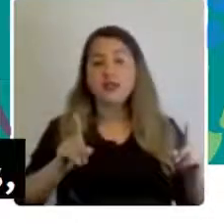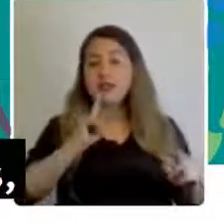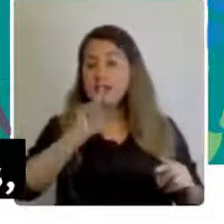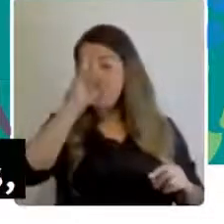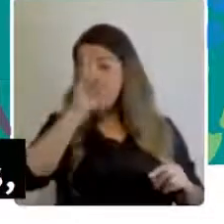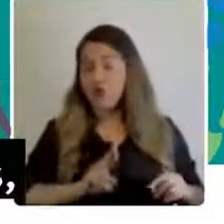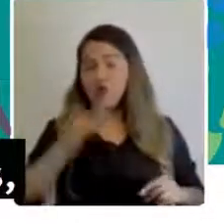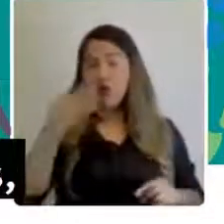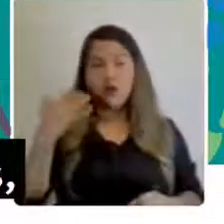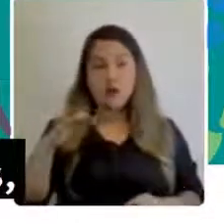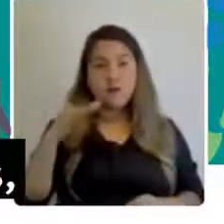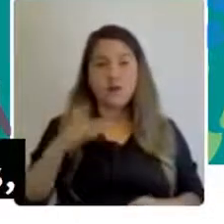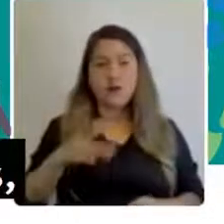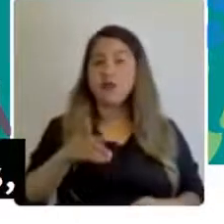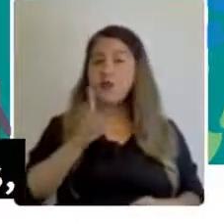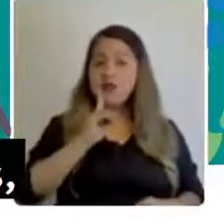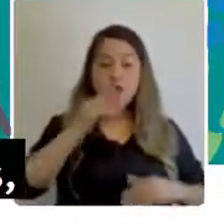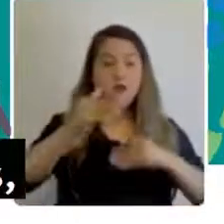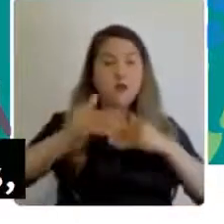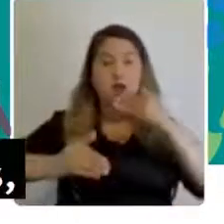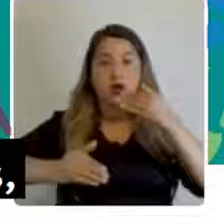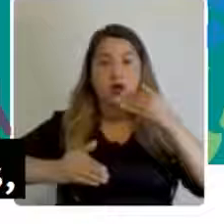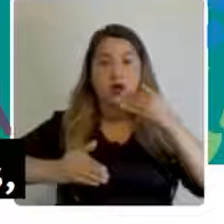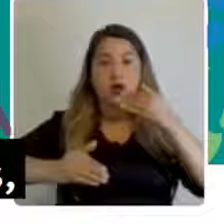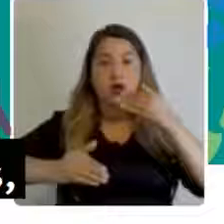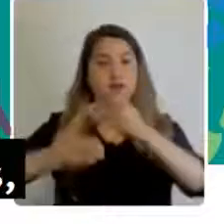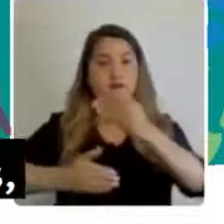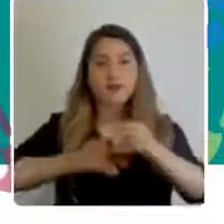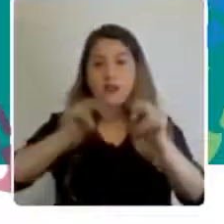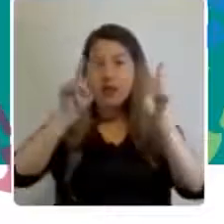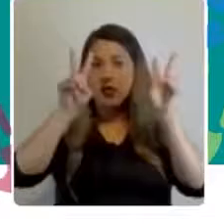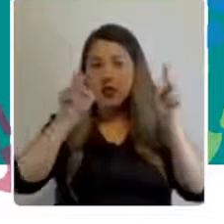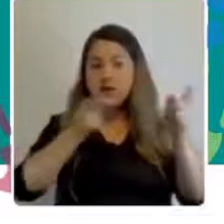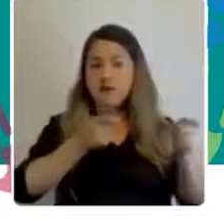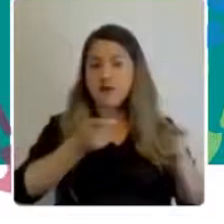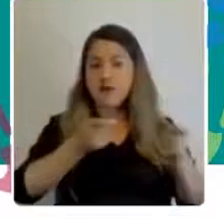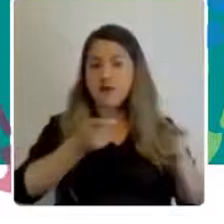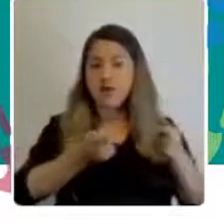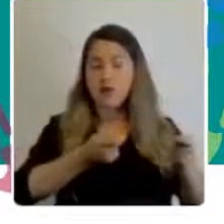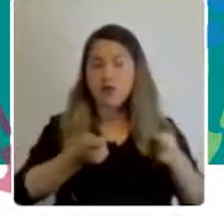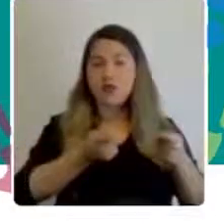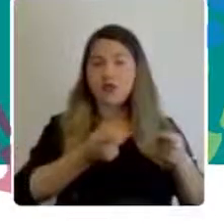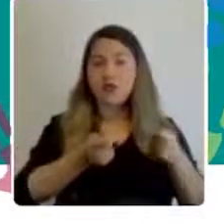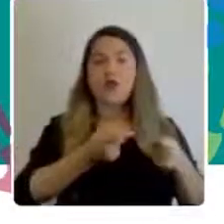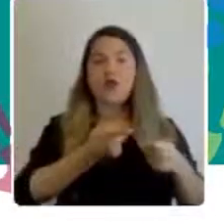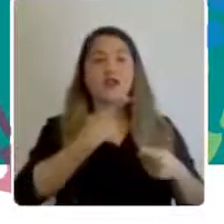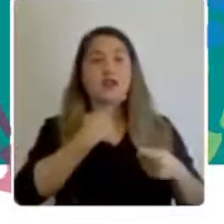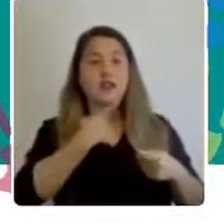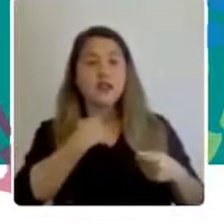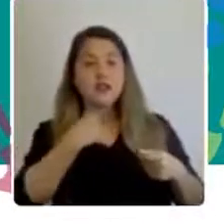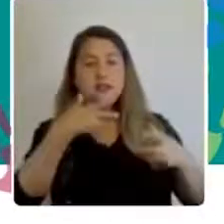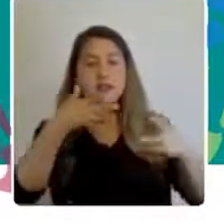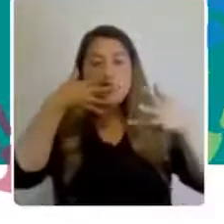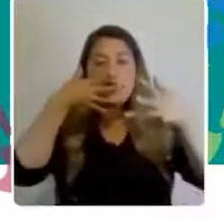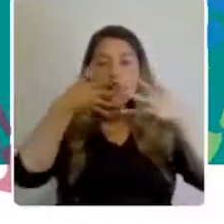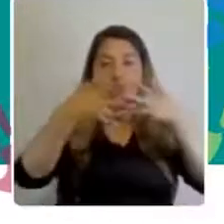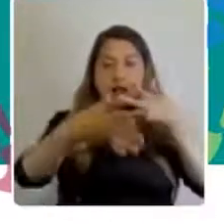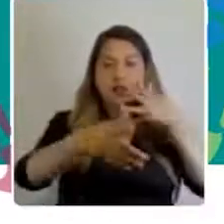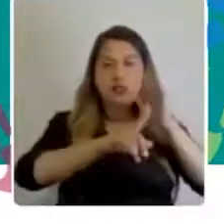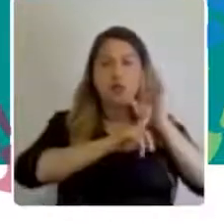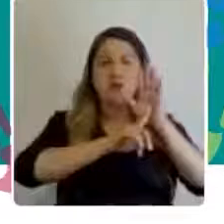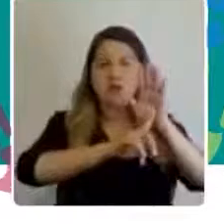Tenemos que avanzar en temas de regulación de conflictos de intereses, transparencia de la información,